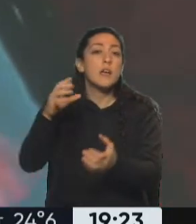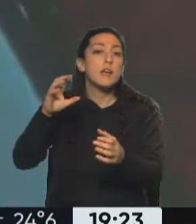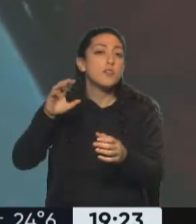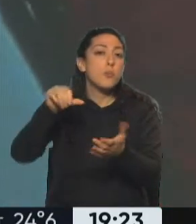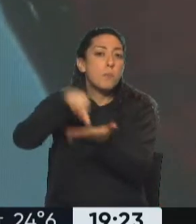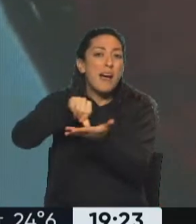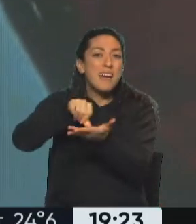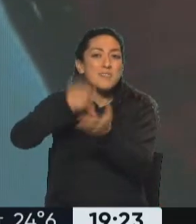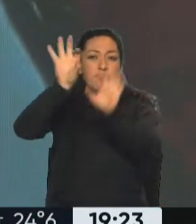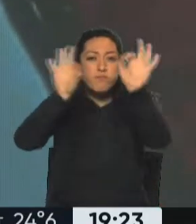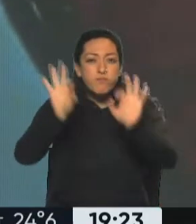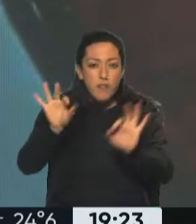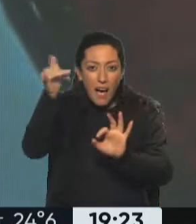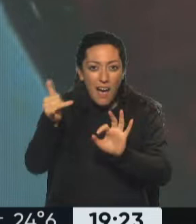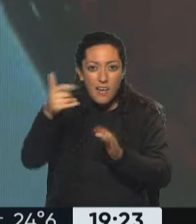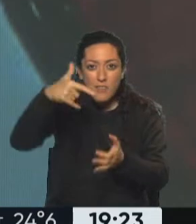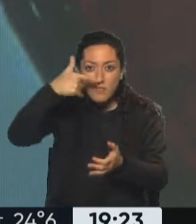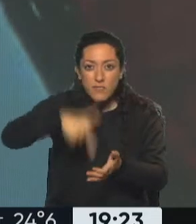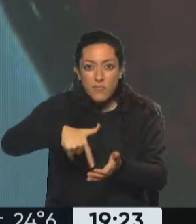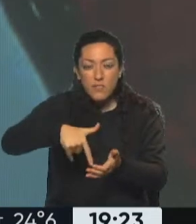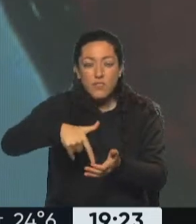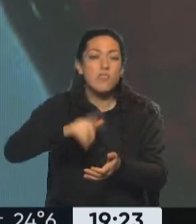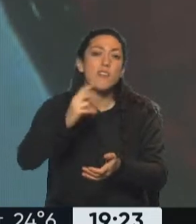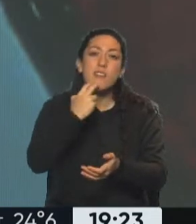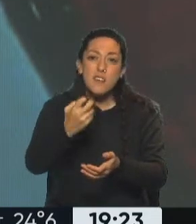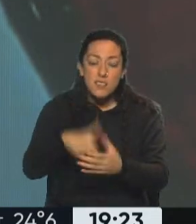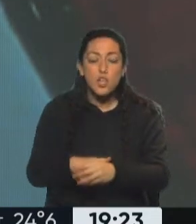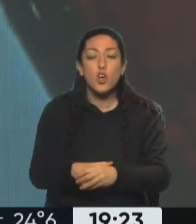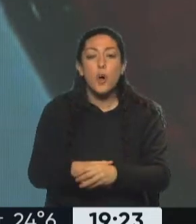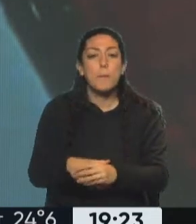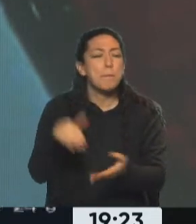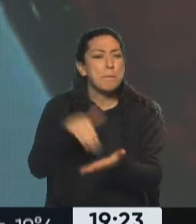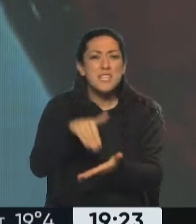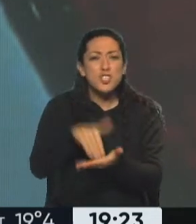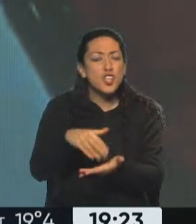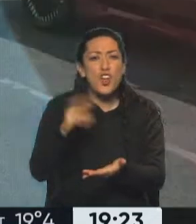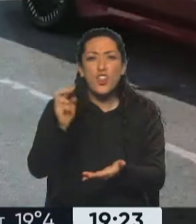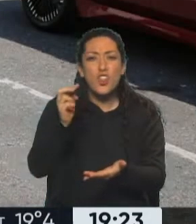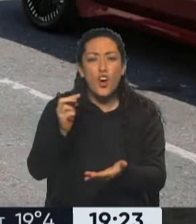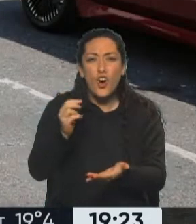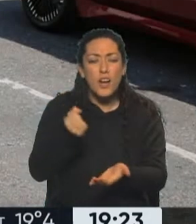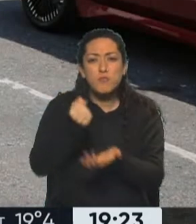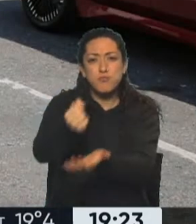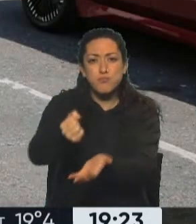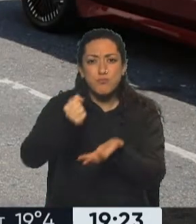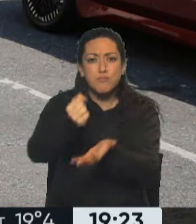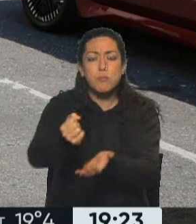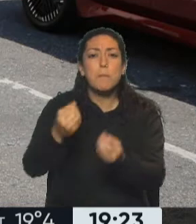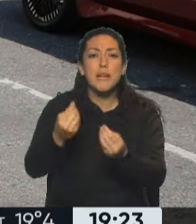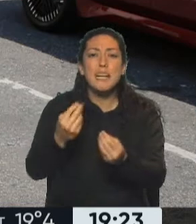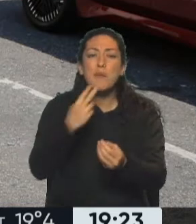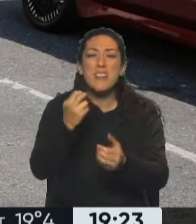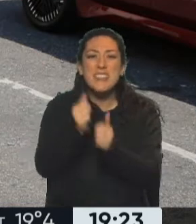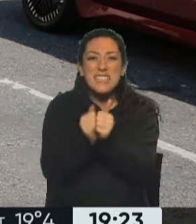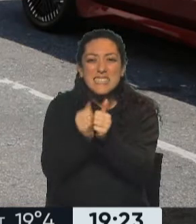mundo, esto sea una tendencia, se están invirtiendo miles de millones de dólares en acelerar el proceso de la construcción de las baterías y que